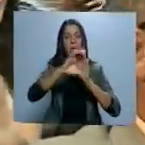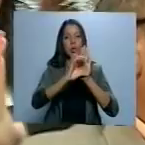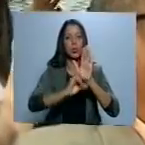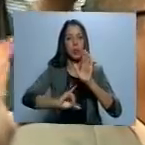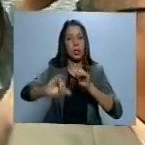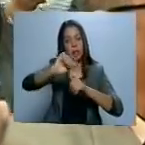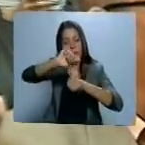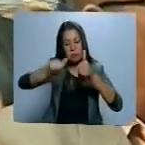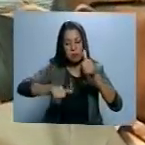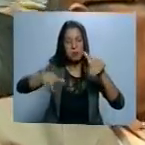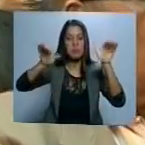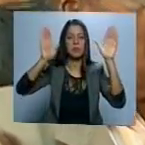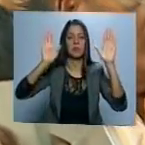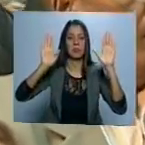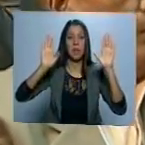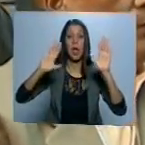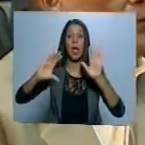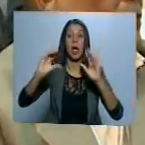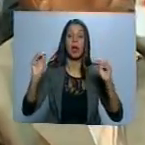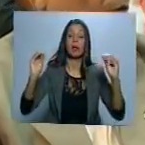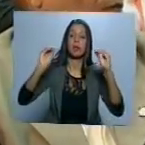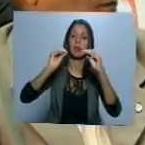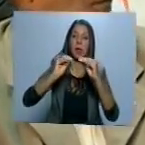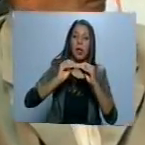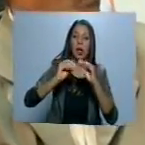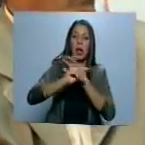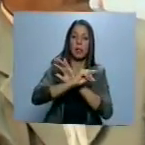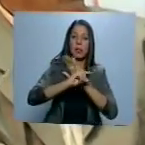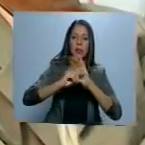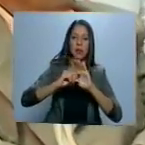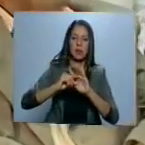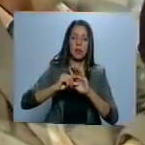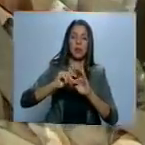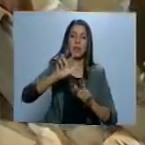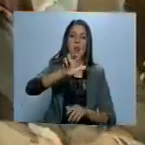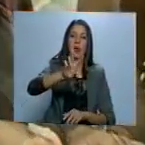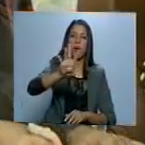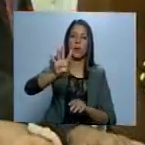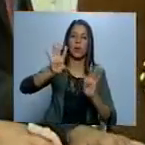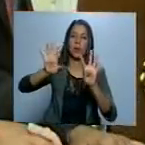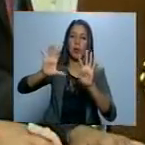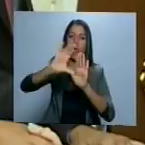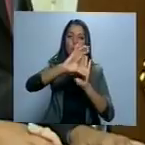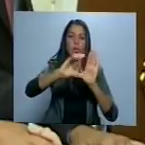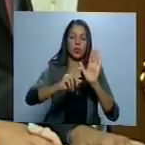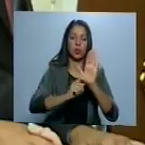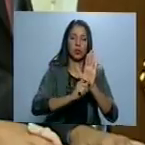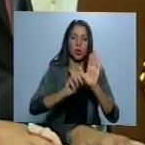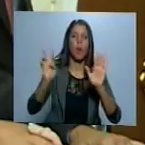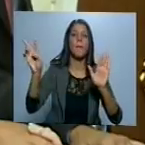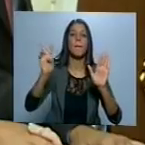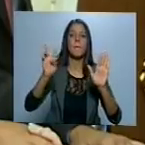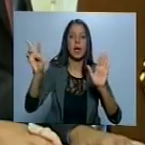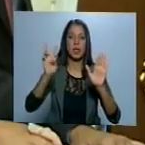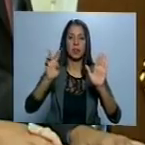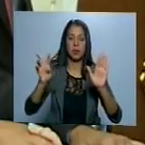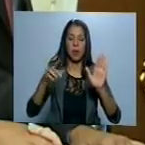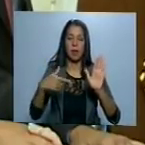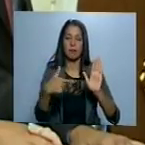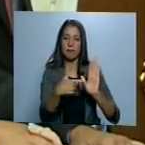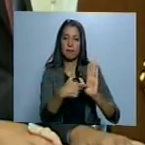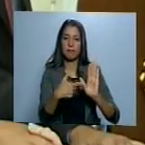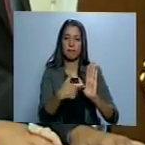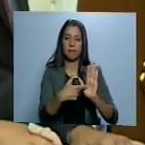Nacional Constituyente de conformidad con lo establecido en el artículo 349 de la Constitución de la República Bolivariana de